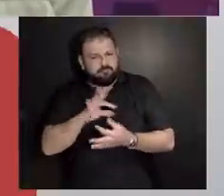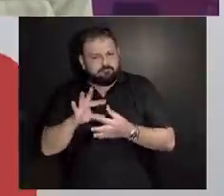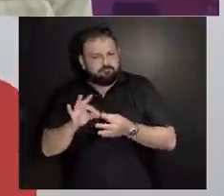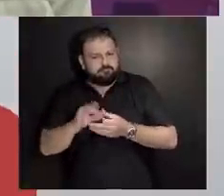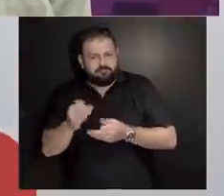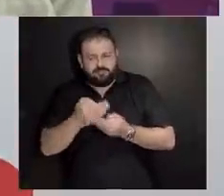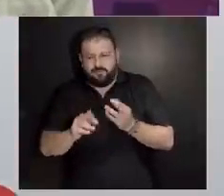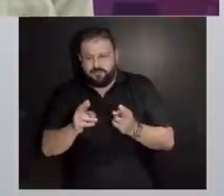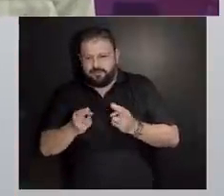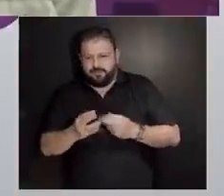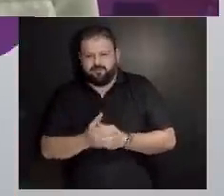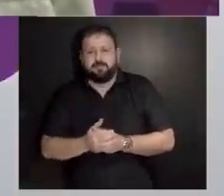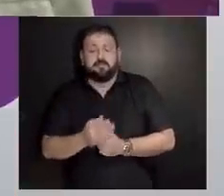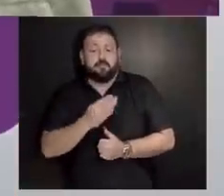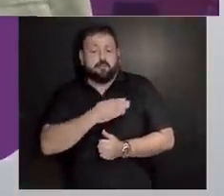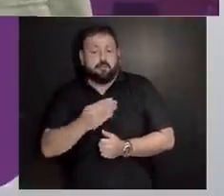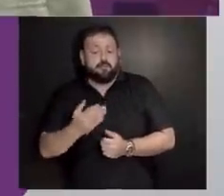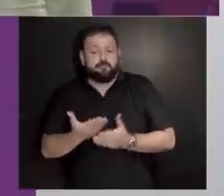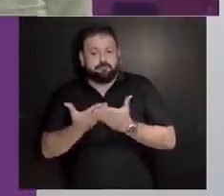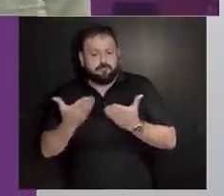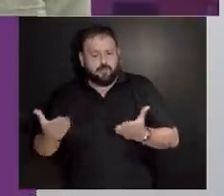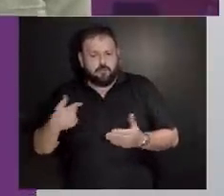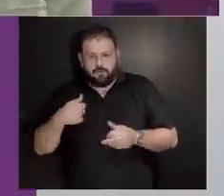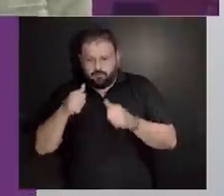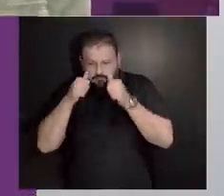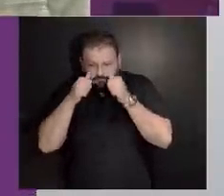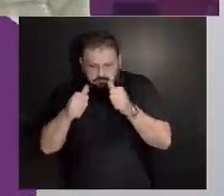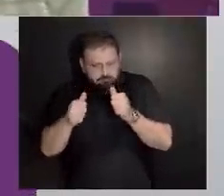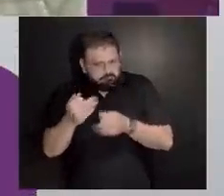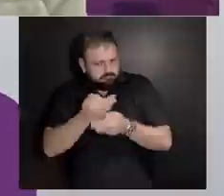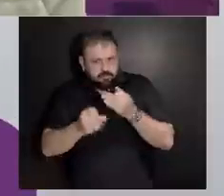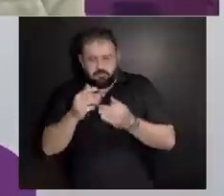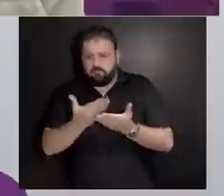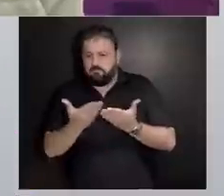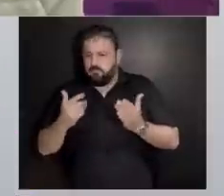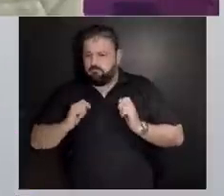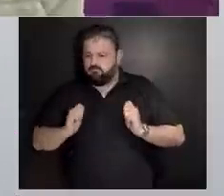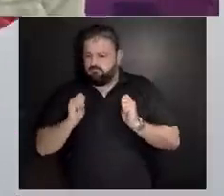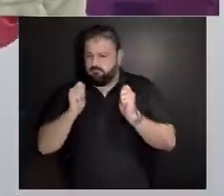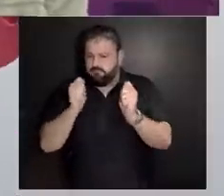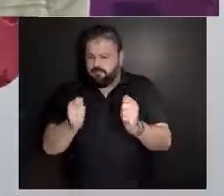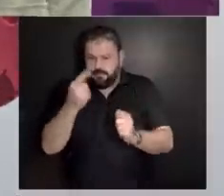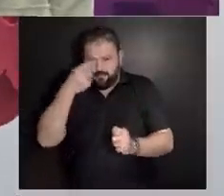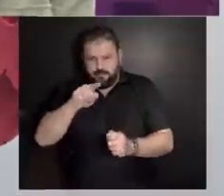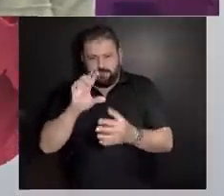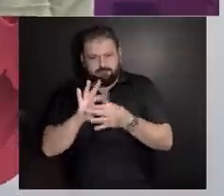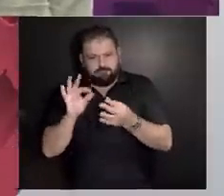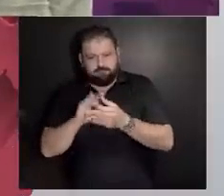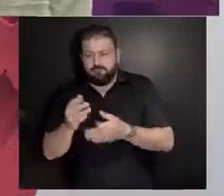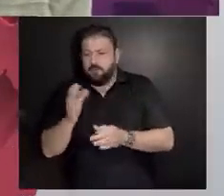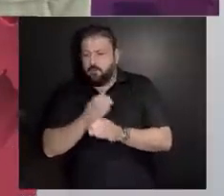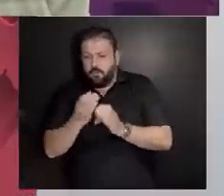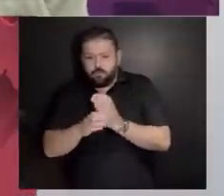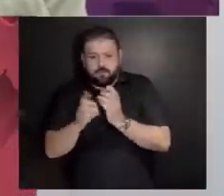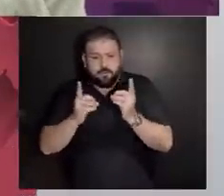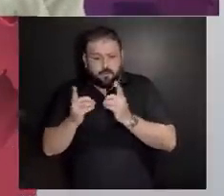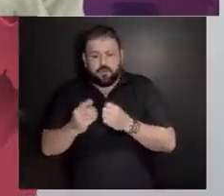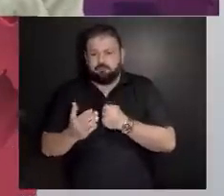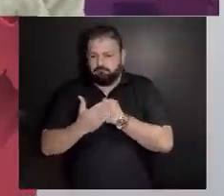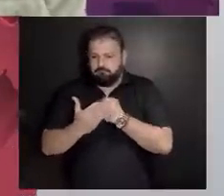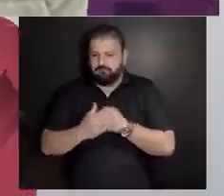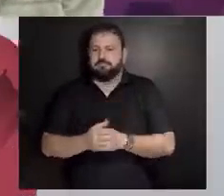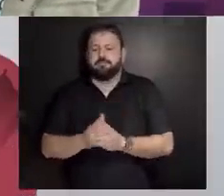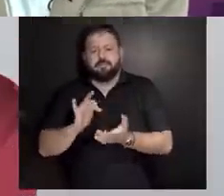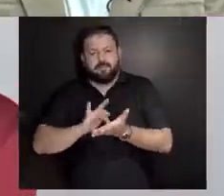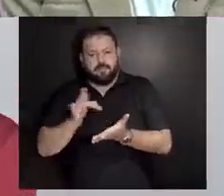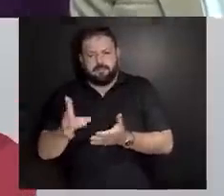de recibirlo. Por lo bueno, pues yo voy a estar acá muy atento, el foro es todo suyo y cualquier cosa estamos aquí muy al pendiente. Gracias, Gracias.